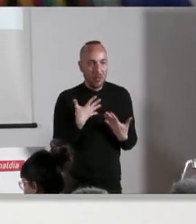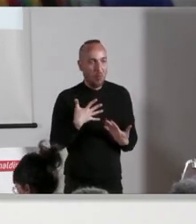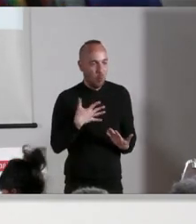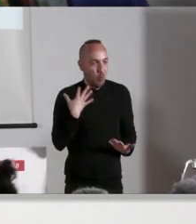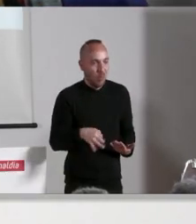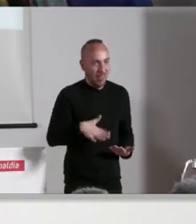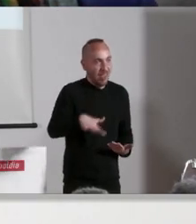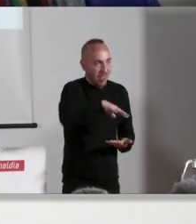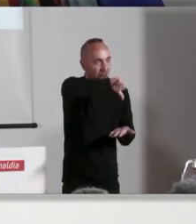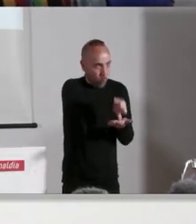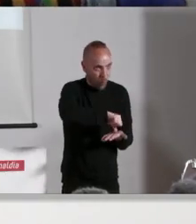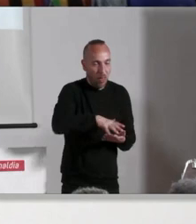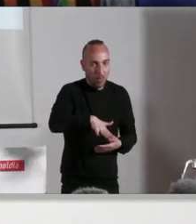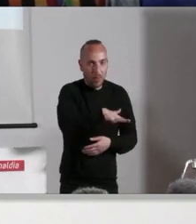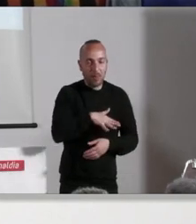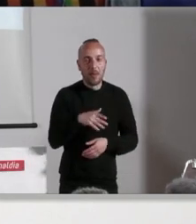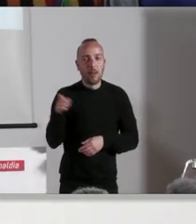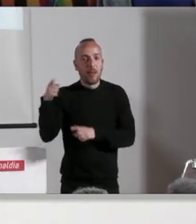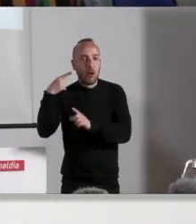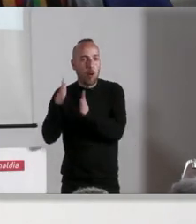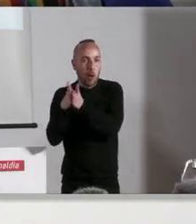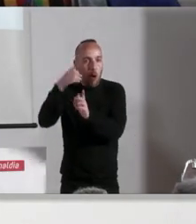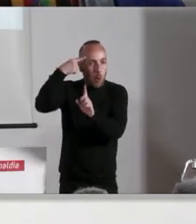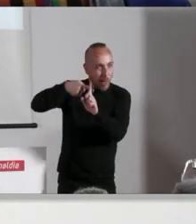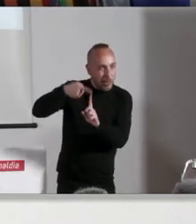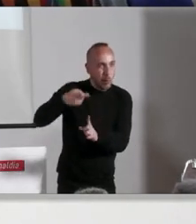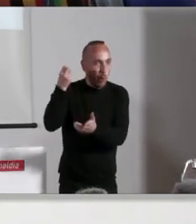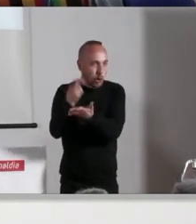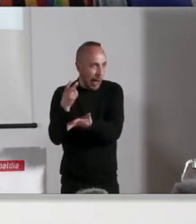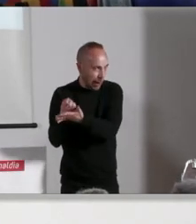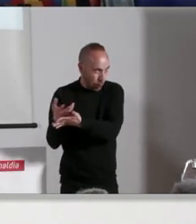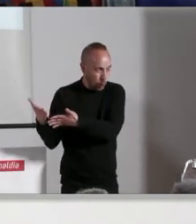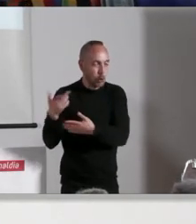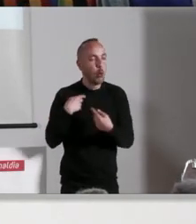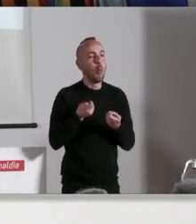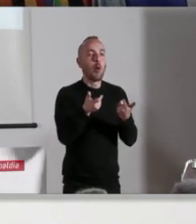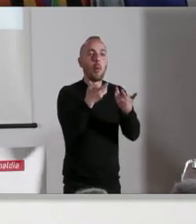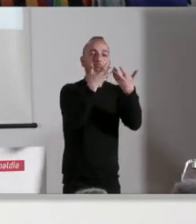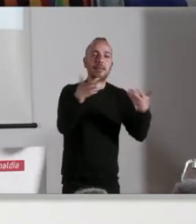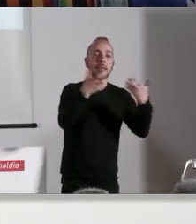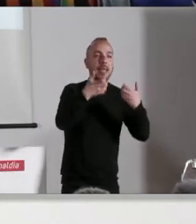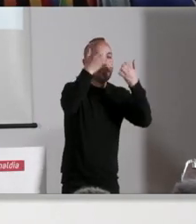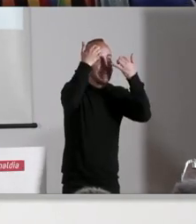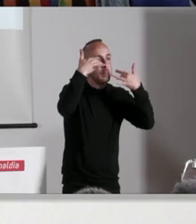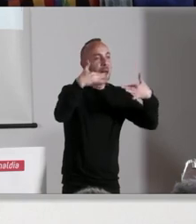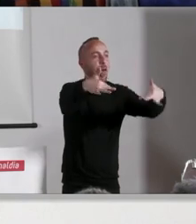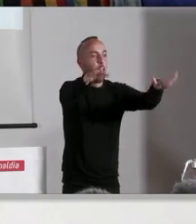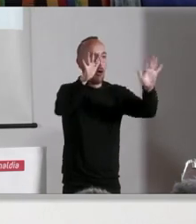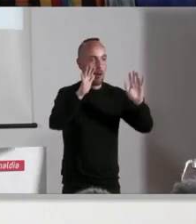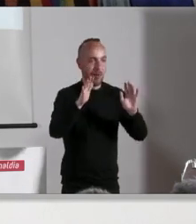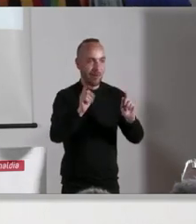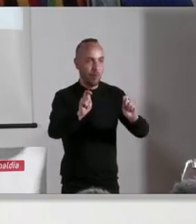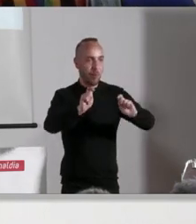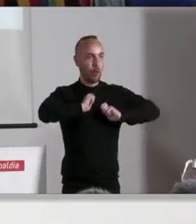poco el recorrido, los objetivos y los retos, pero yo pues voy a soltar unas líneas así inspiradoras que bueno, también son las que nos mueven un